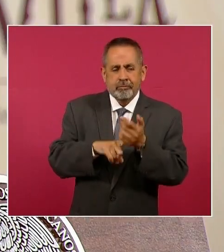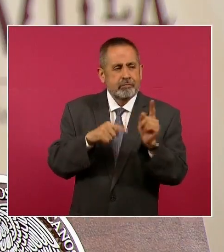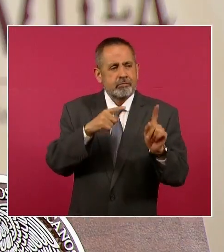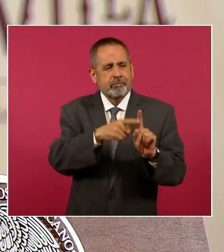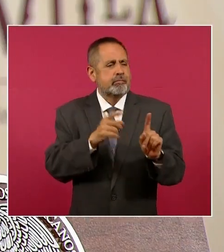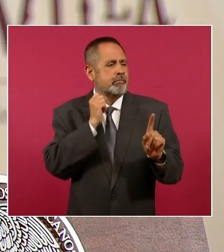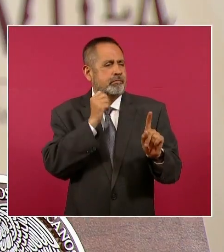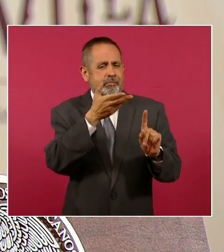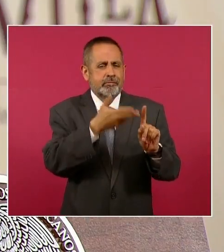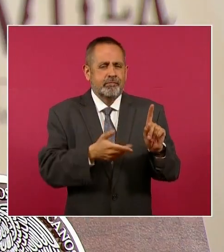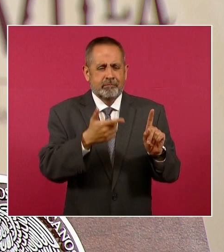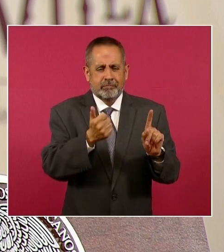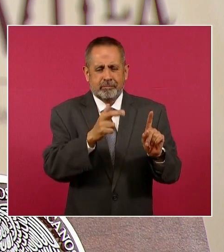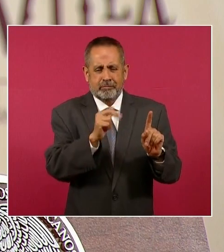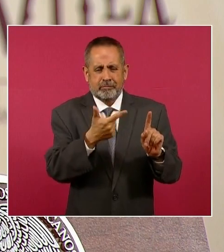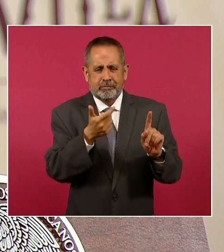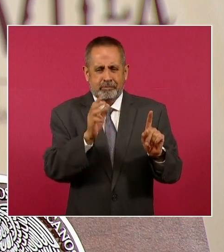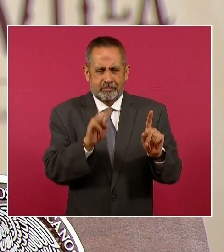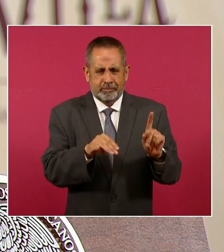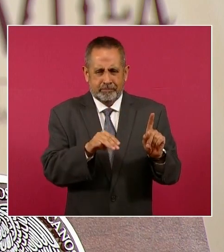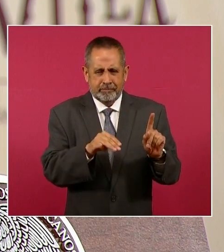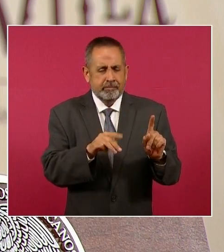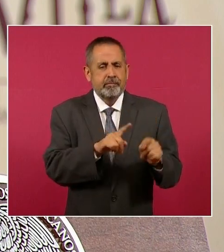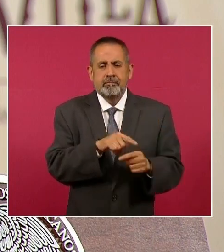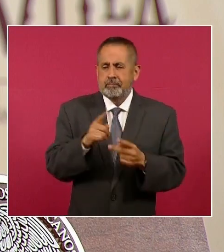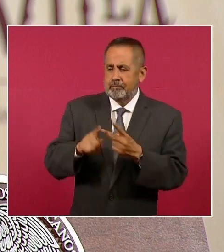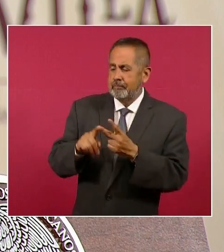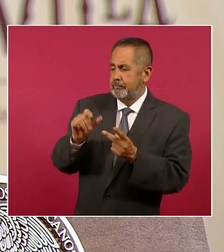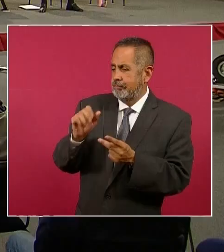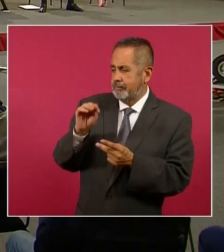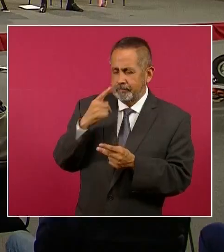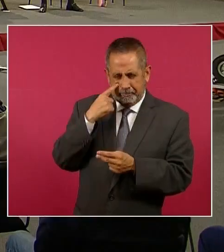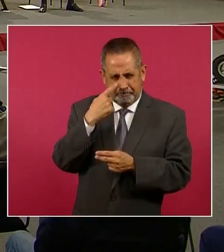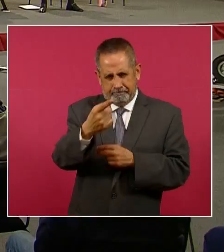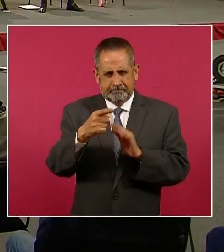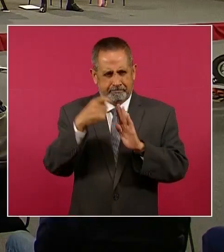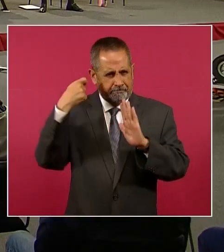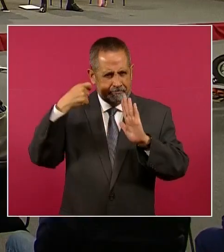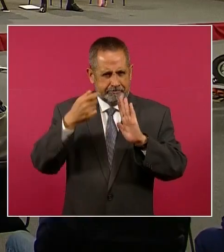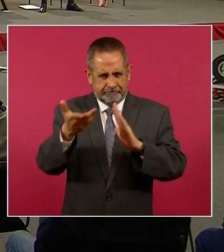senador Lindsey Graham y el presidente López Obrador.